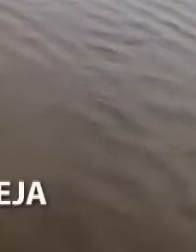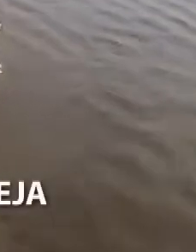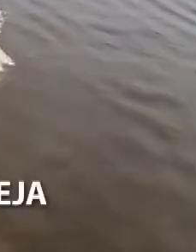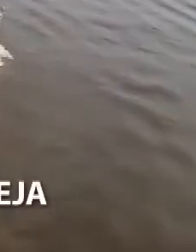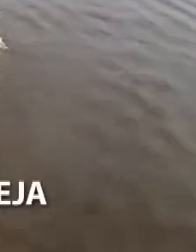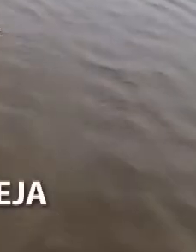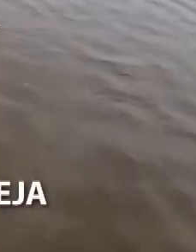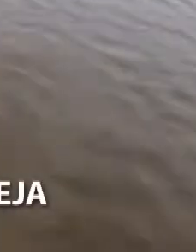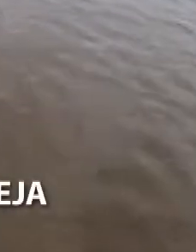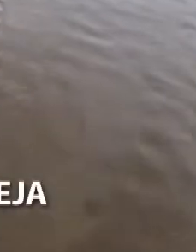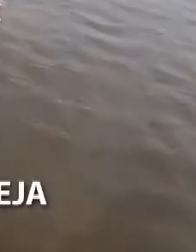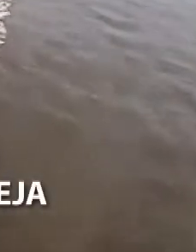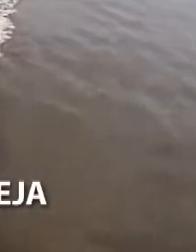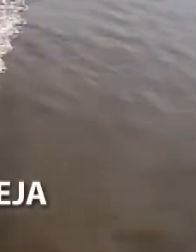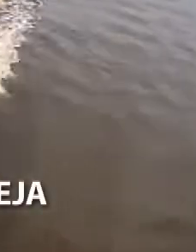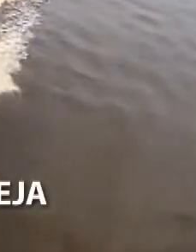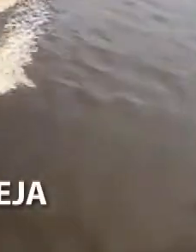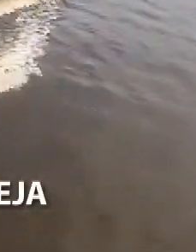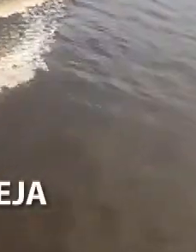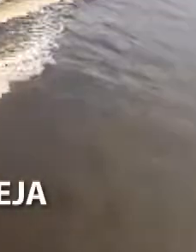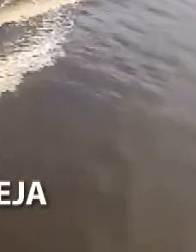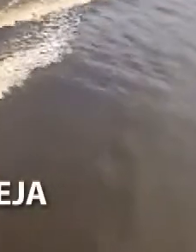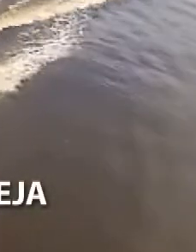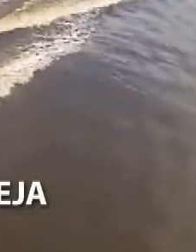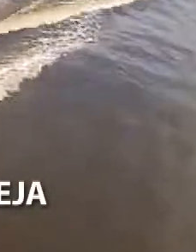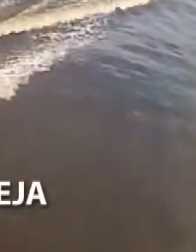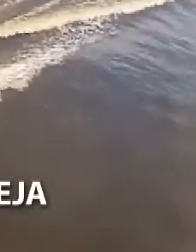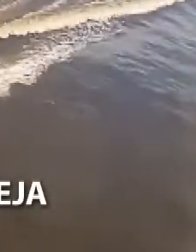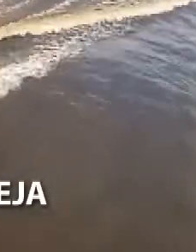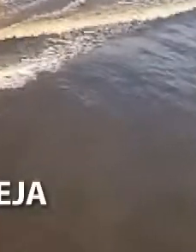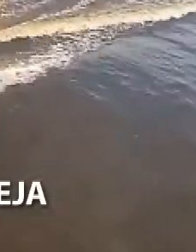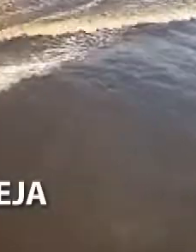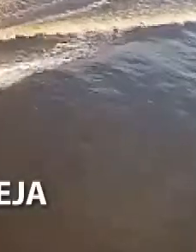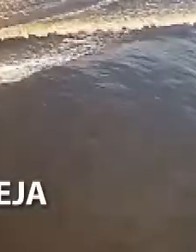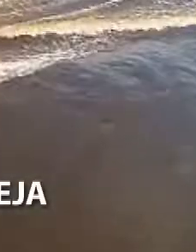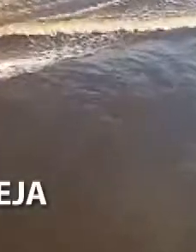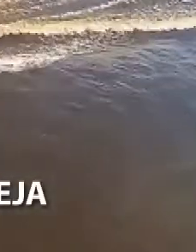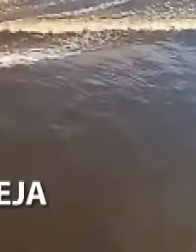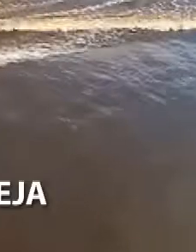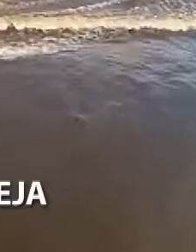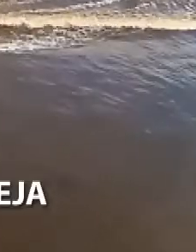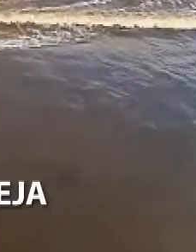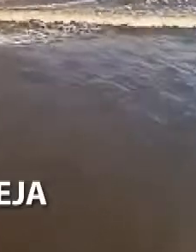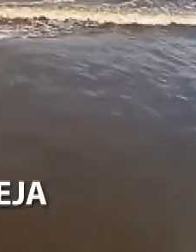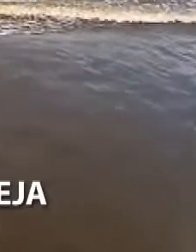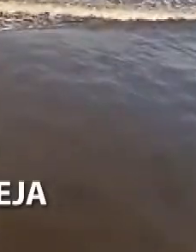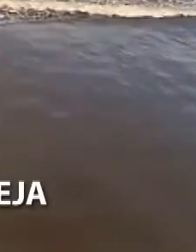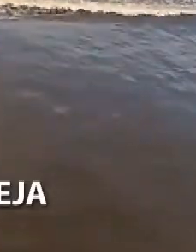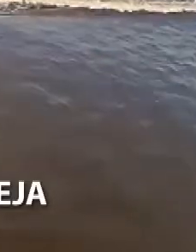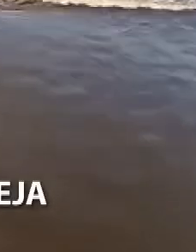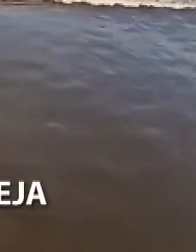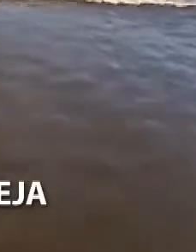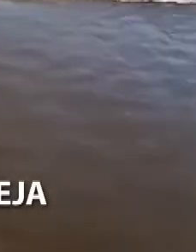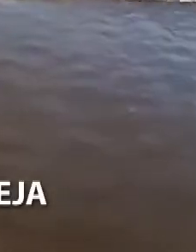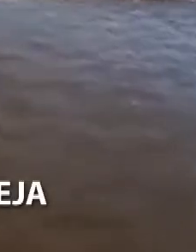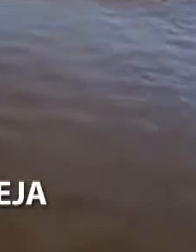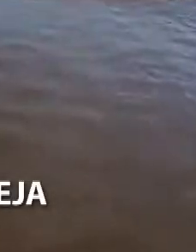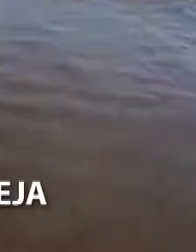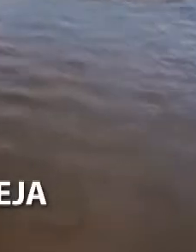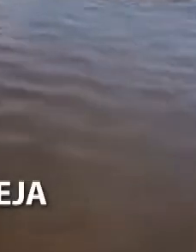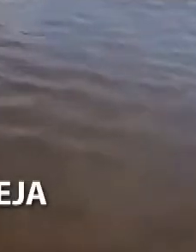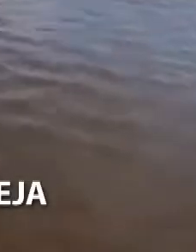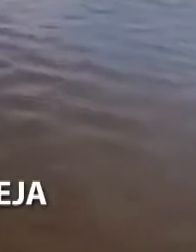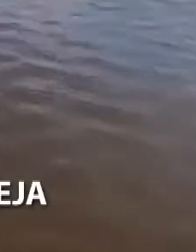Un mensaje de Tipografía y Litografía Barreto, 56 años al servicio de Barranca Bermeja y el